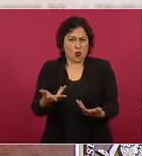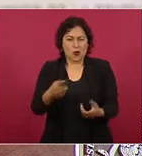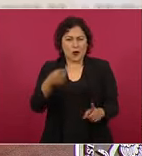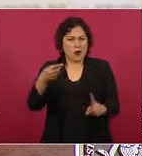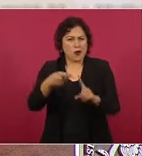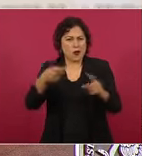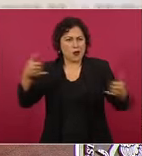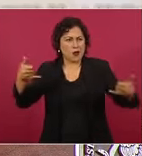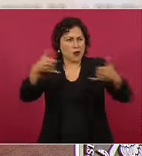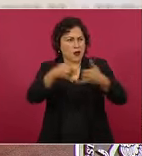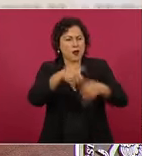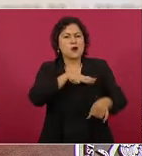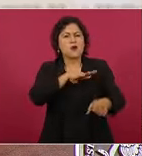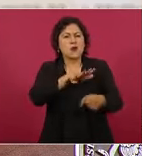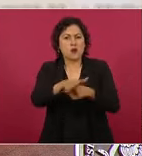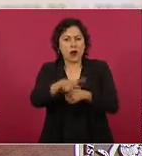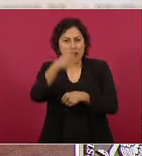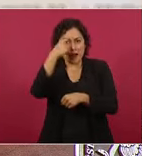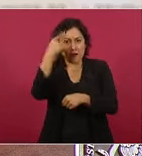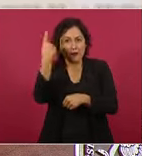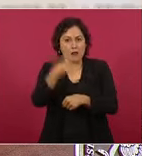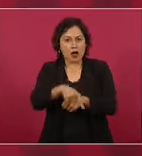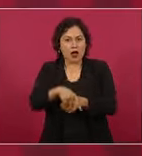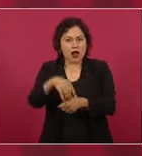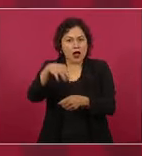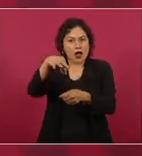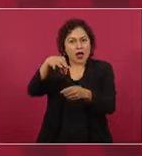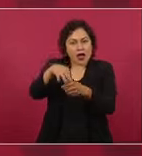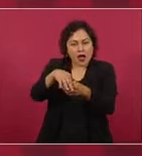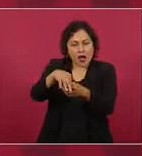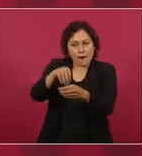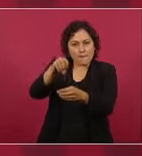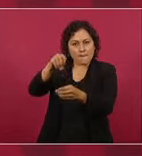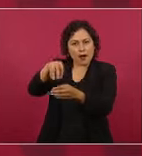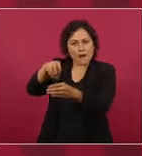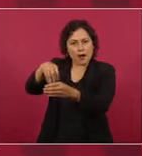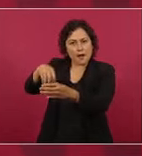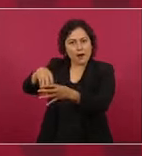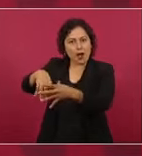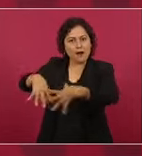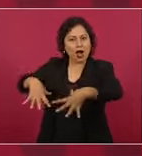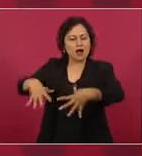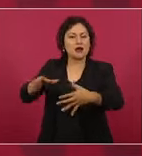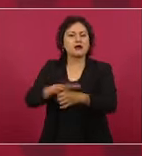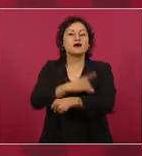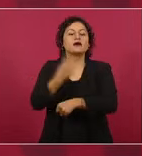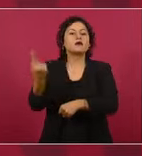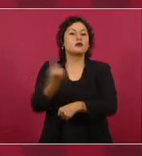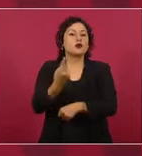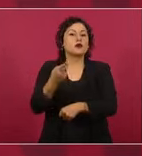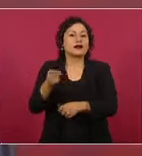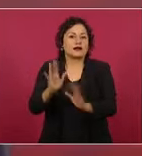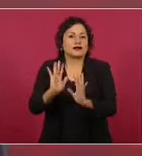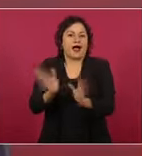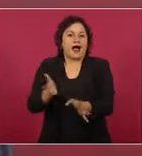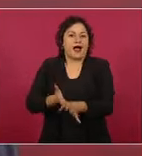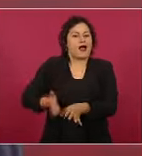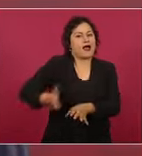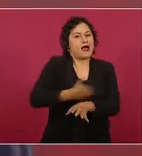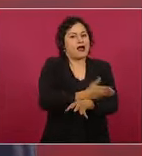era el relleno de las urnas, porque las casillas estaban tomadas, la falsificación de las actas.